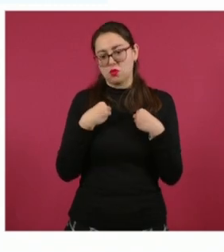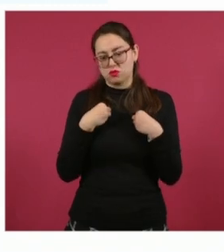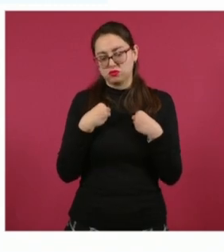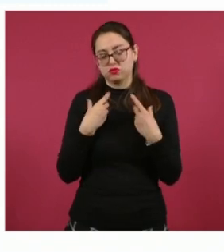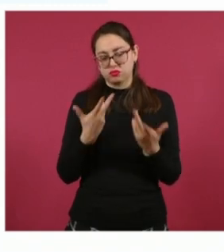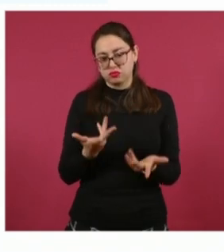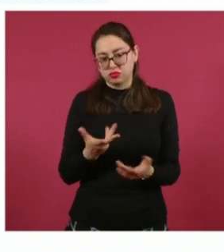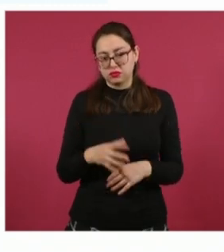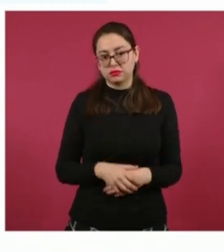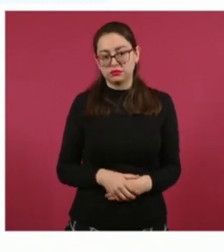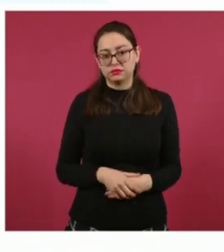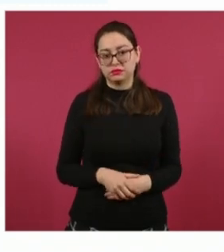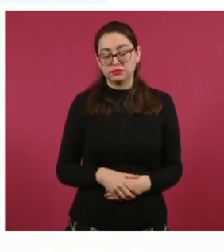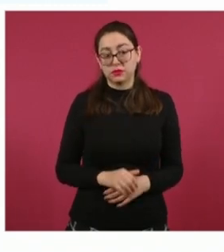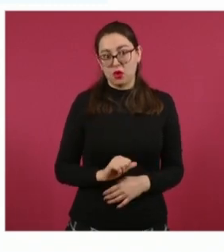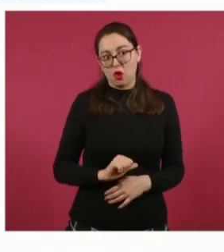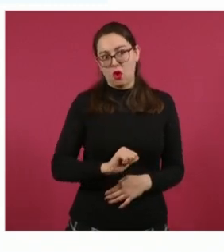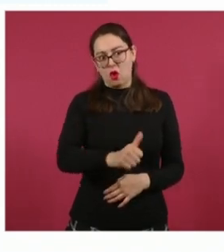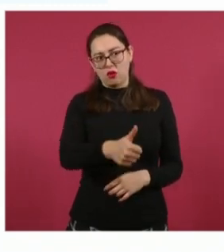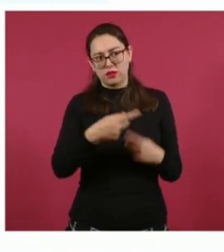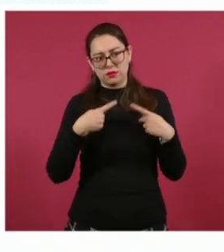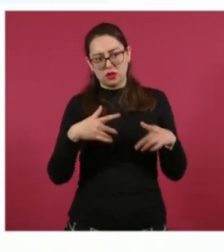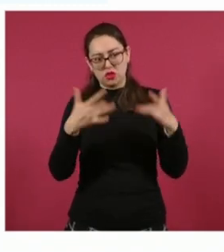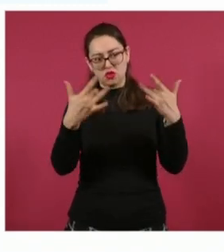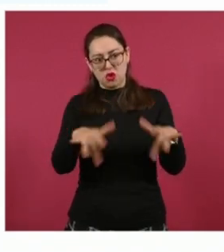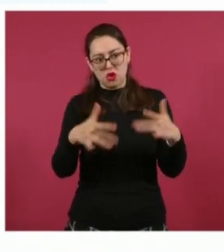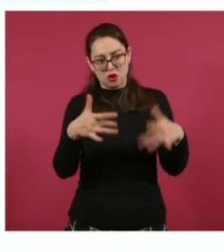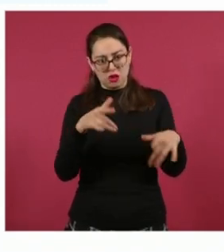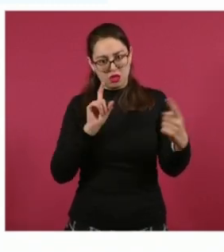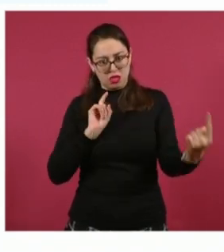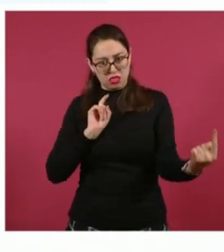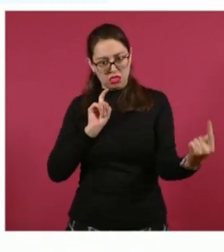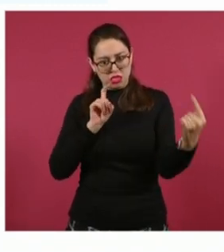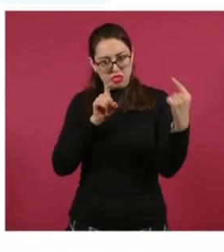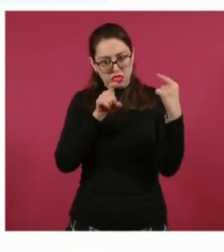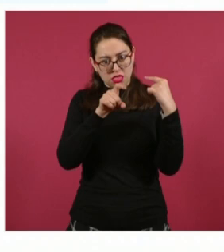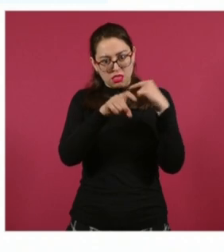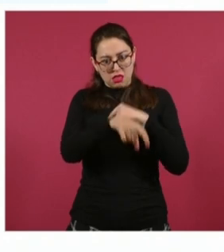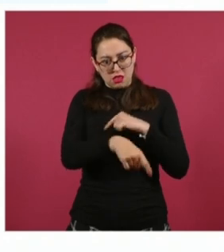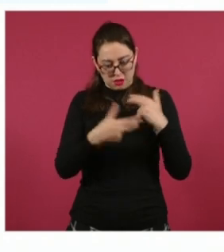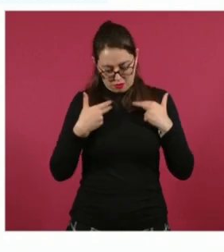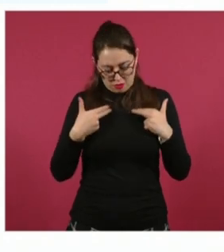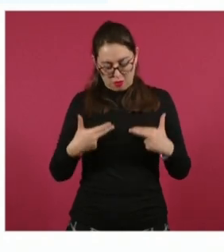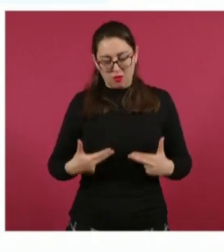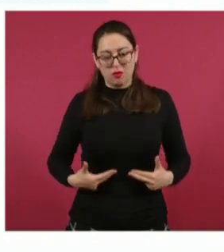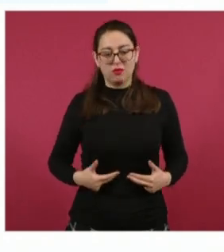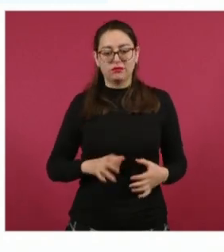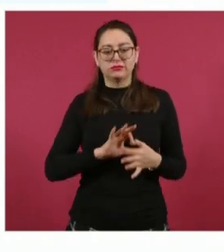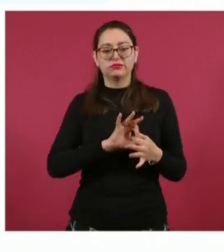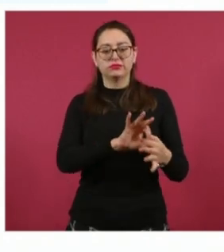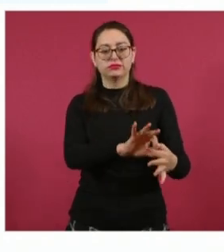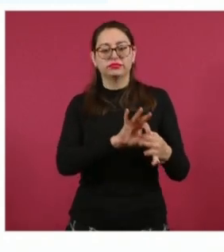si sientes el dolor de otra persona eres un ser humano.